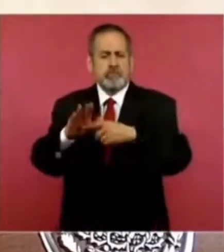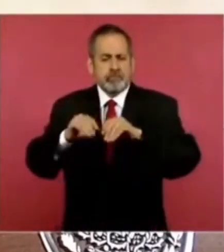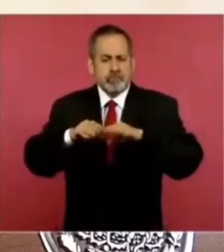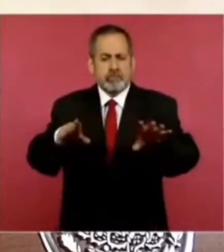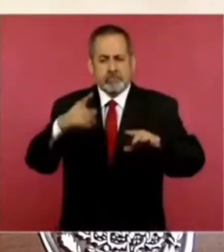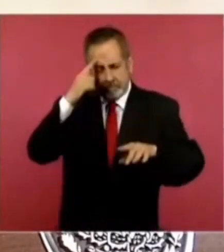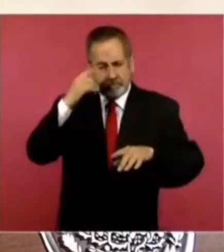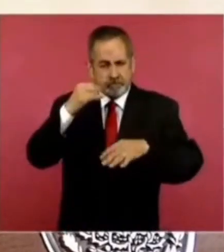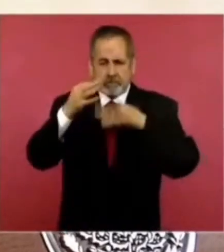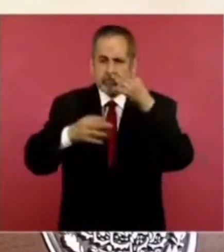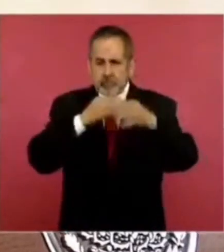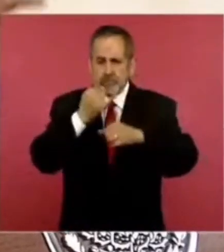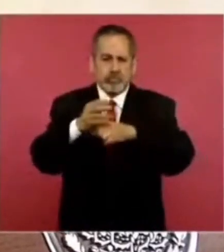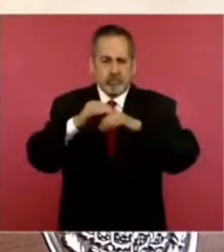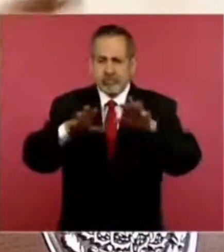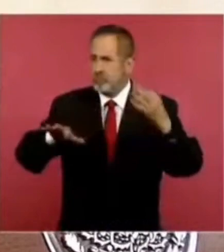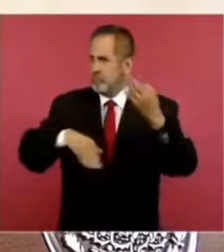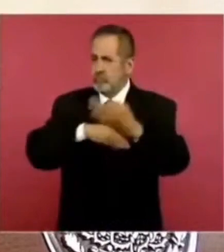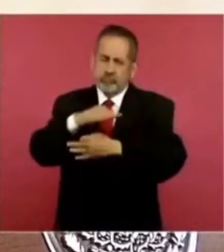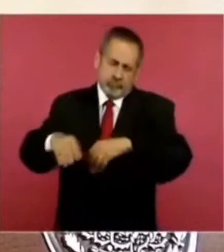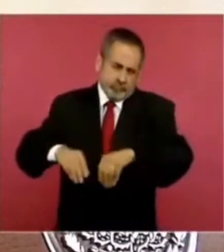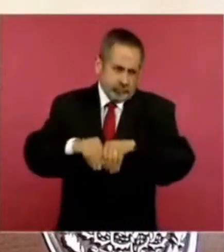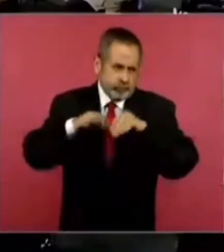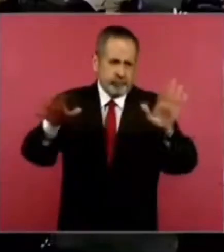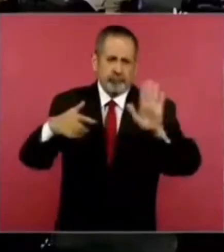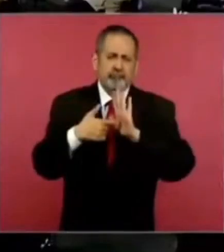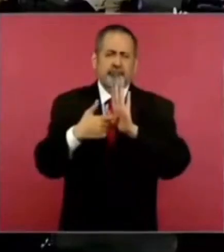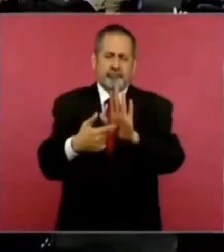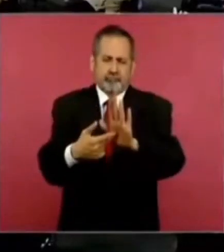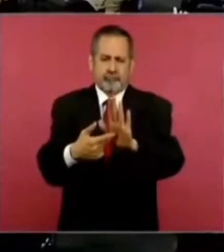para informar a toda la gente.